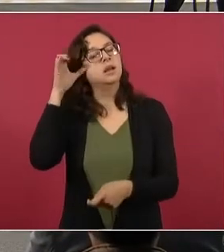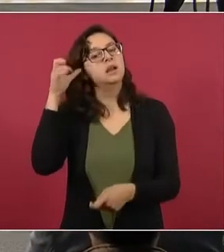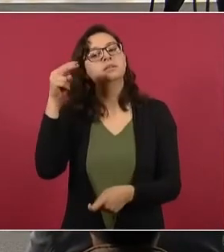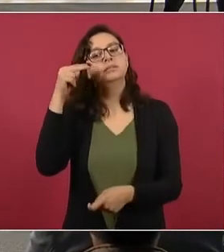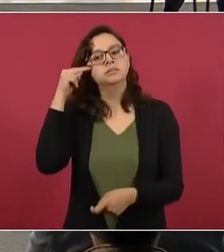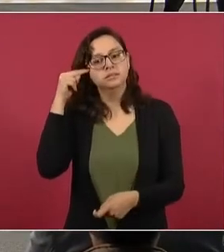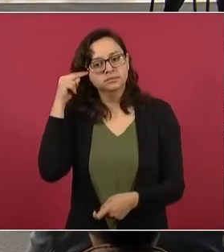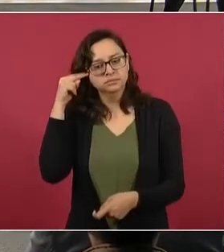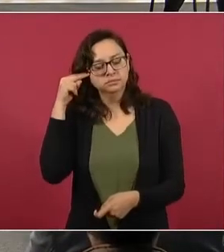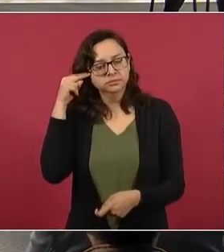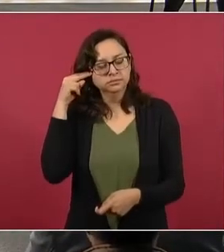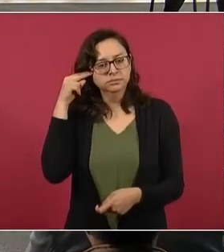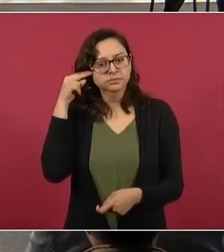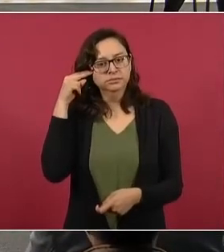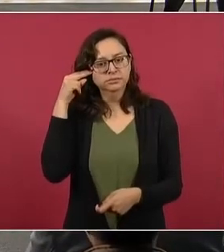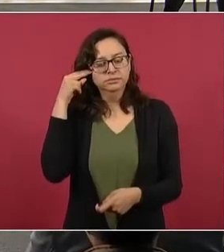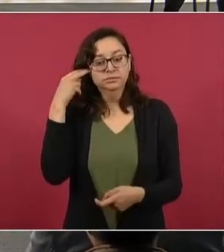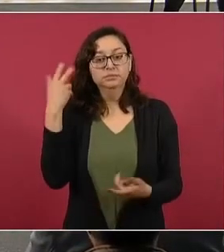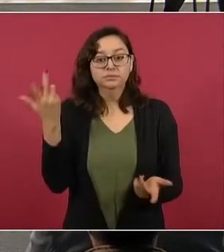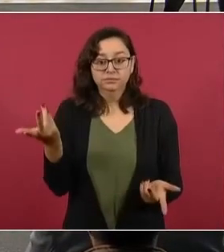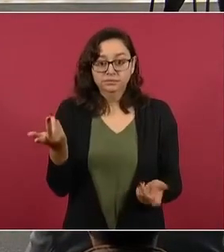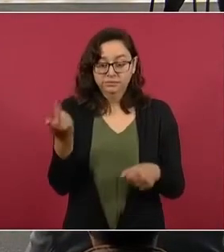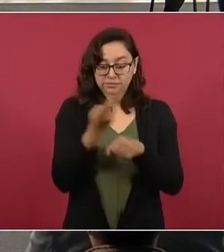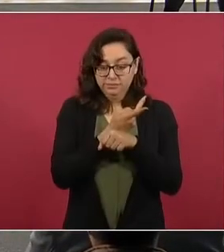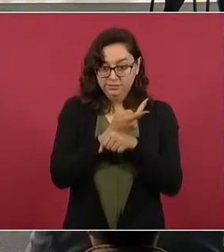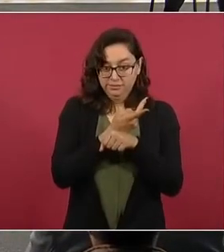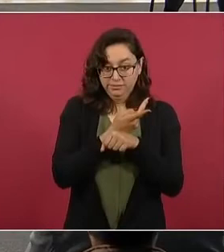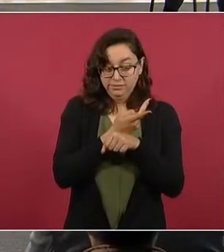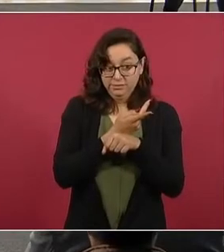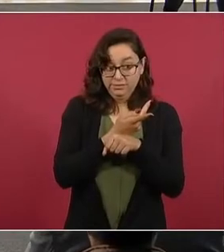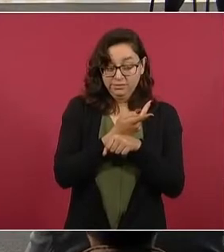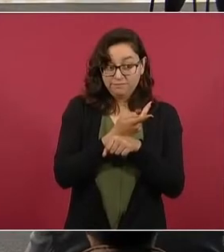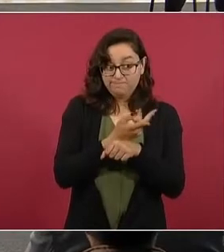y entonces hubo ahí